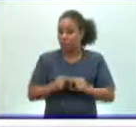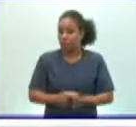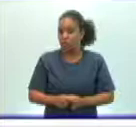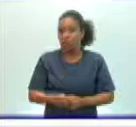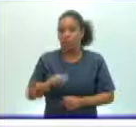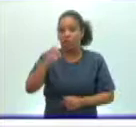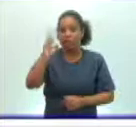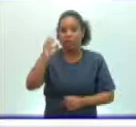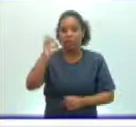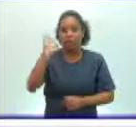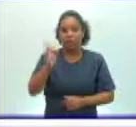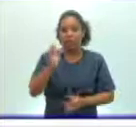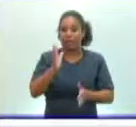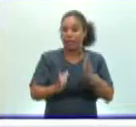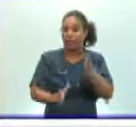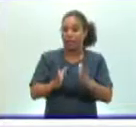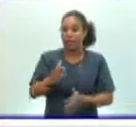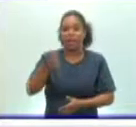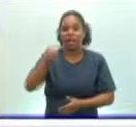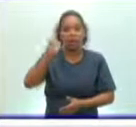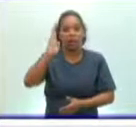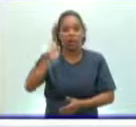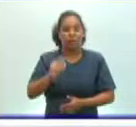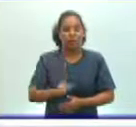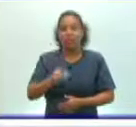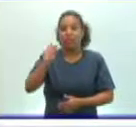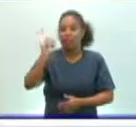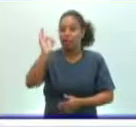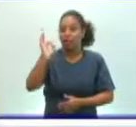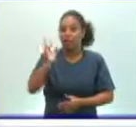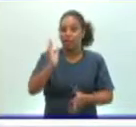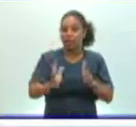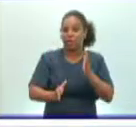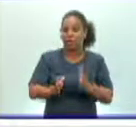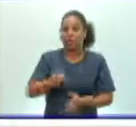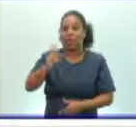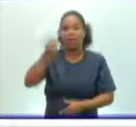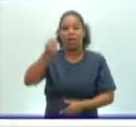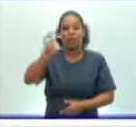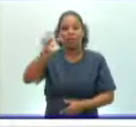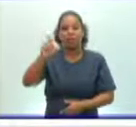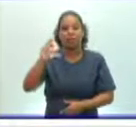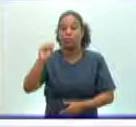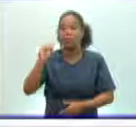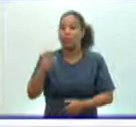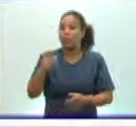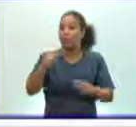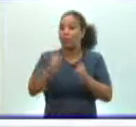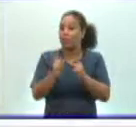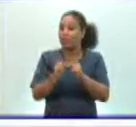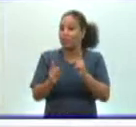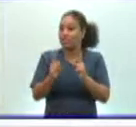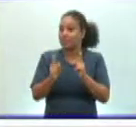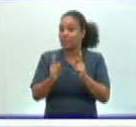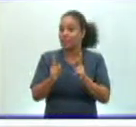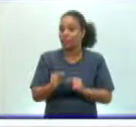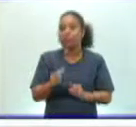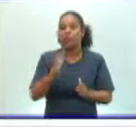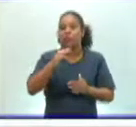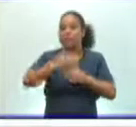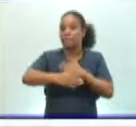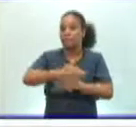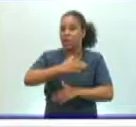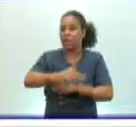AB, DF paralelo a AC. Estamos hablando de segmentos paralelos. G